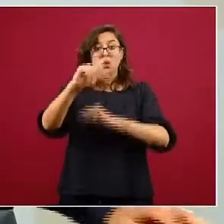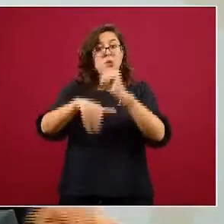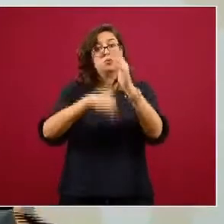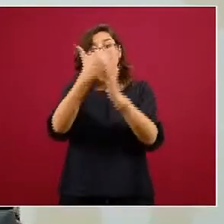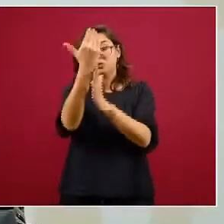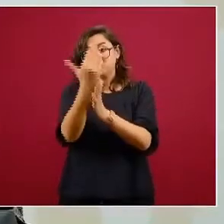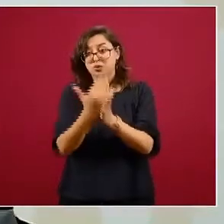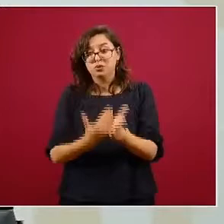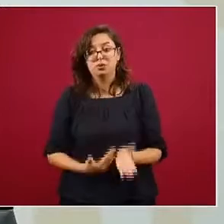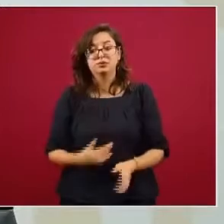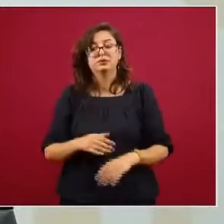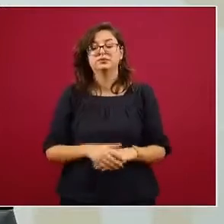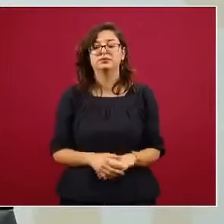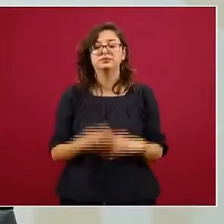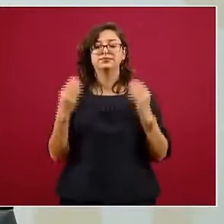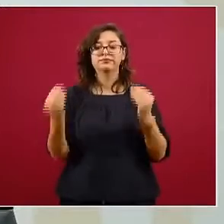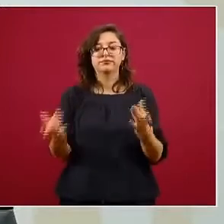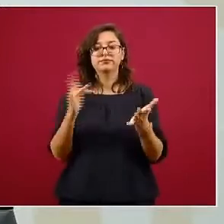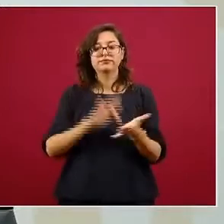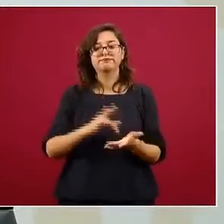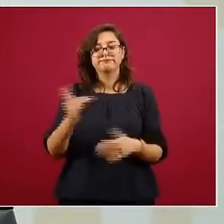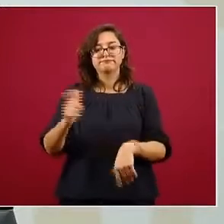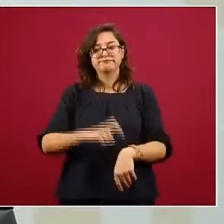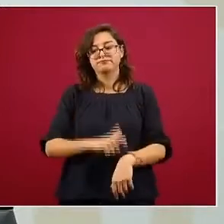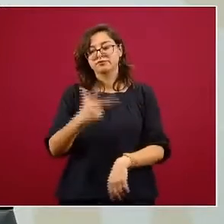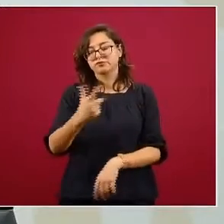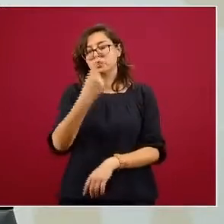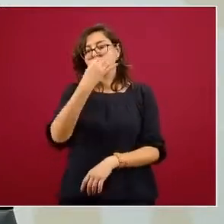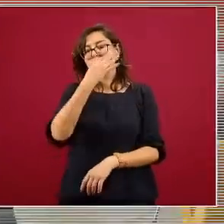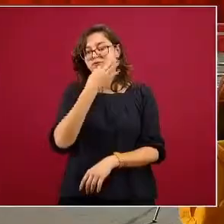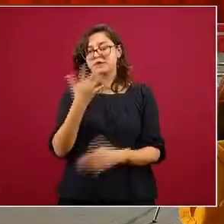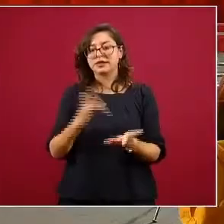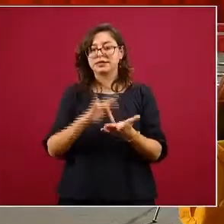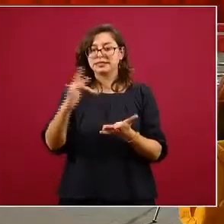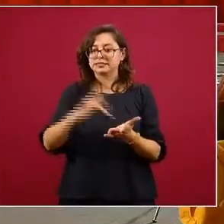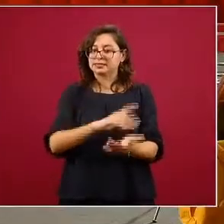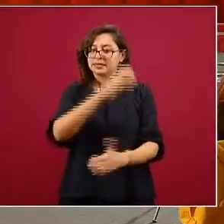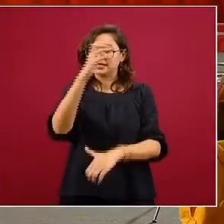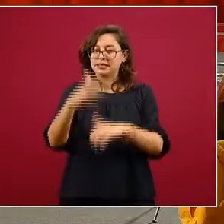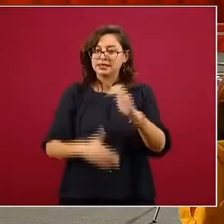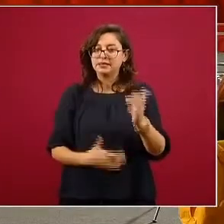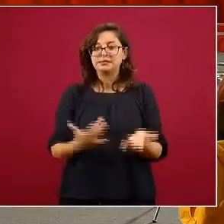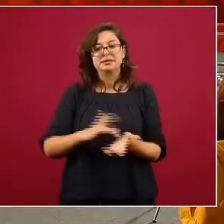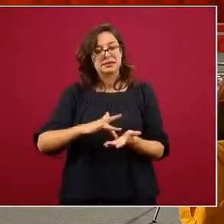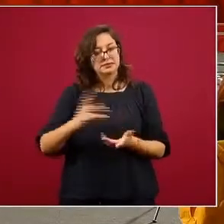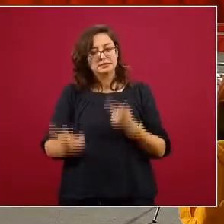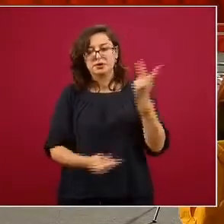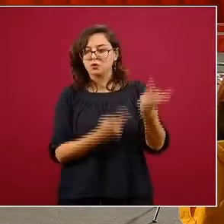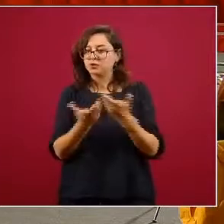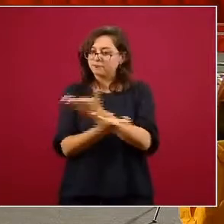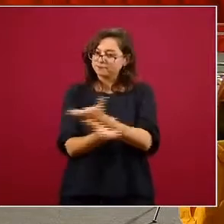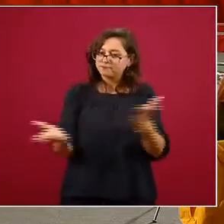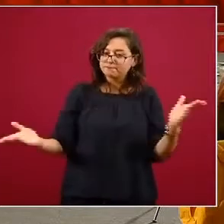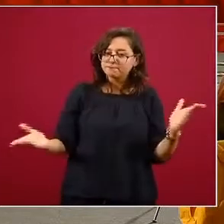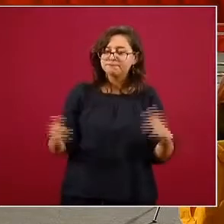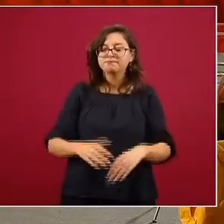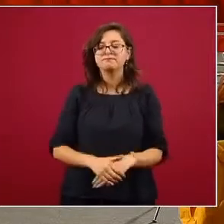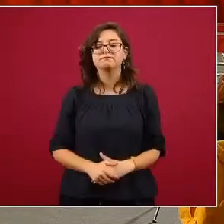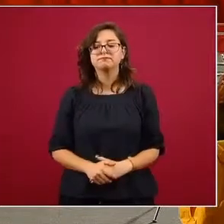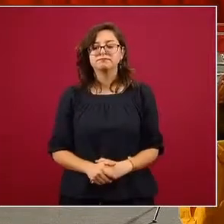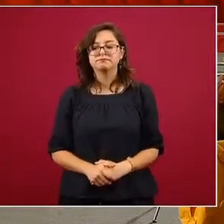gracias, son las 20 horas con 1 minuto y aquí terminamos. Gracias, Olinka, por hacer esta pregunta. Gracias a todas y todos